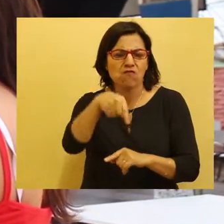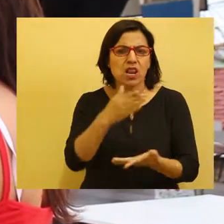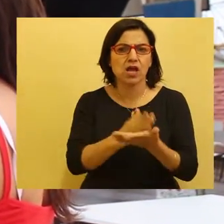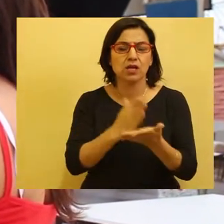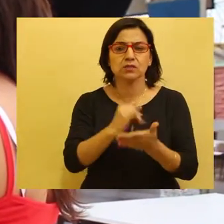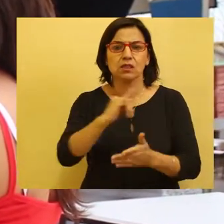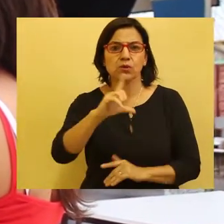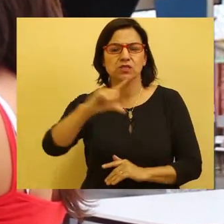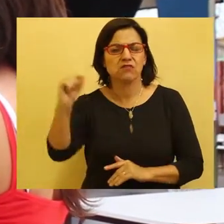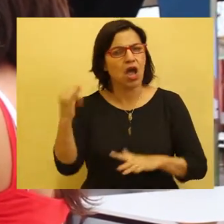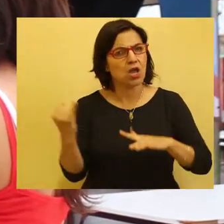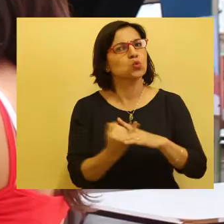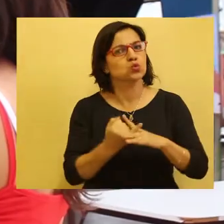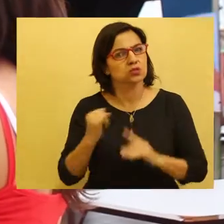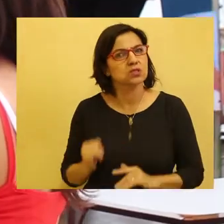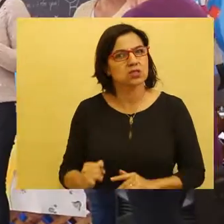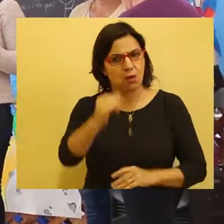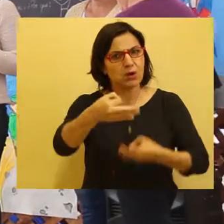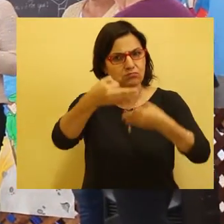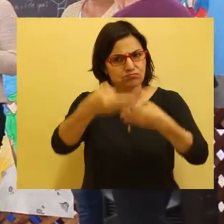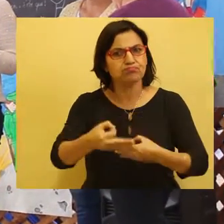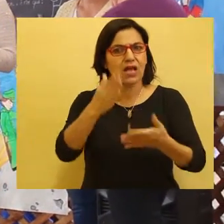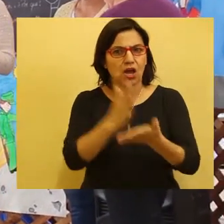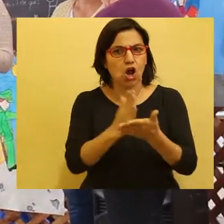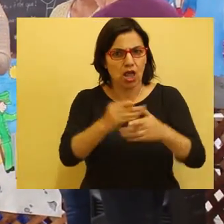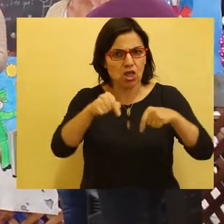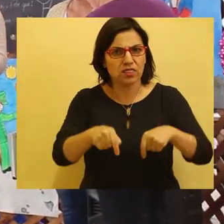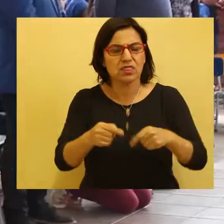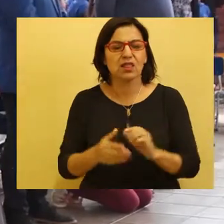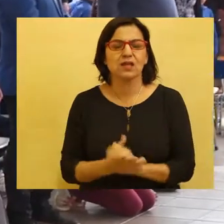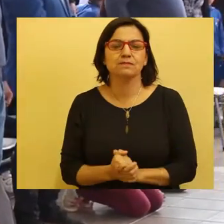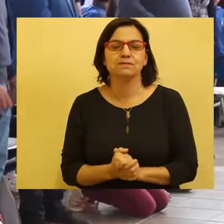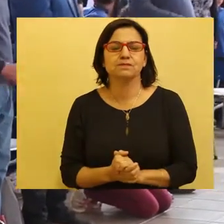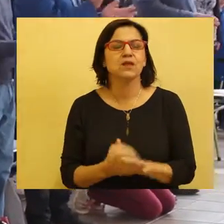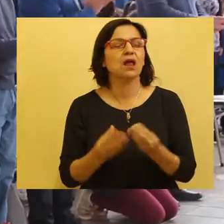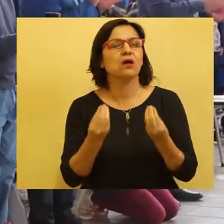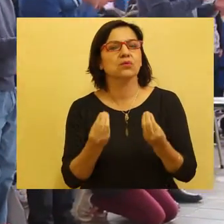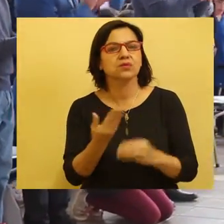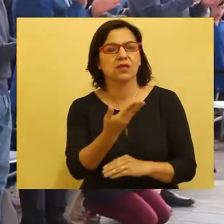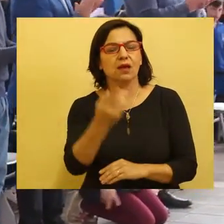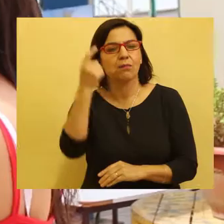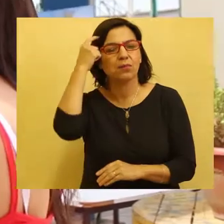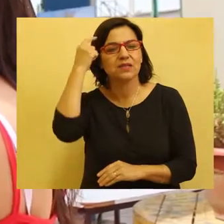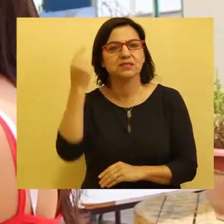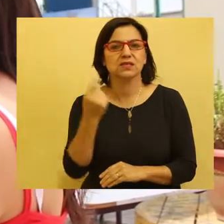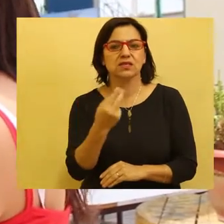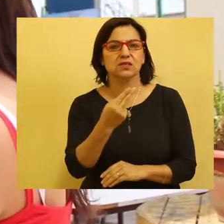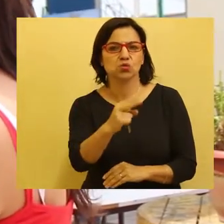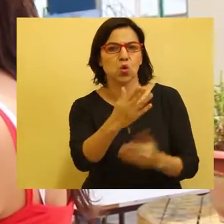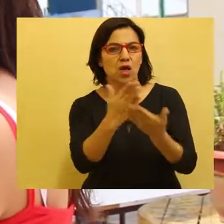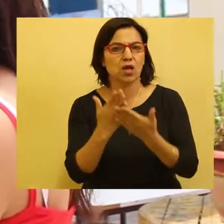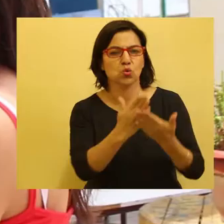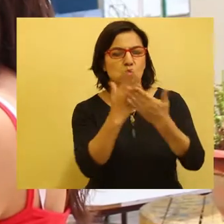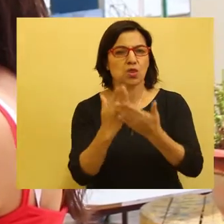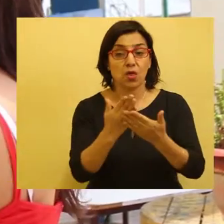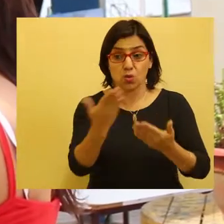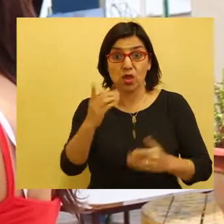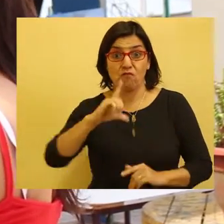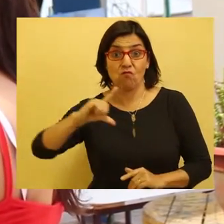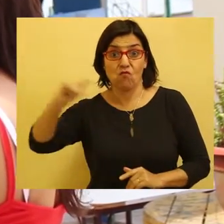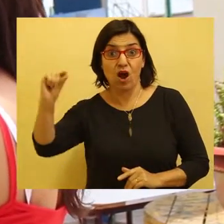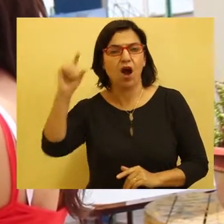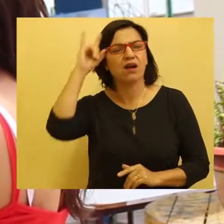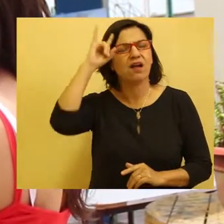O sea, ha sido, la inclusión siempre ha estado en este colegio. Y ahora, ¿cómo quiere usted que su alumno lo